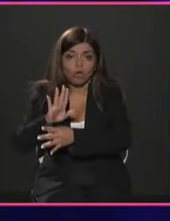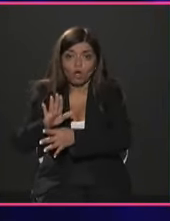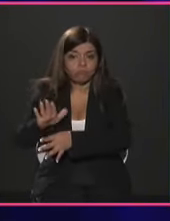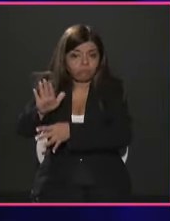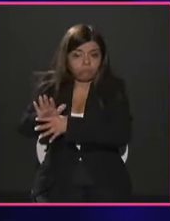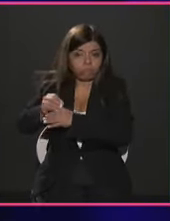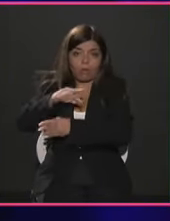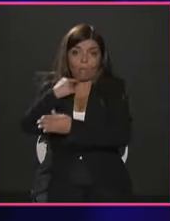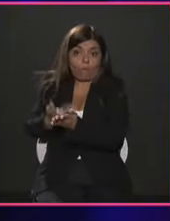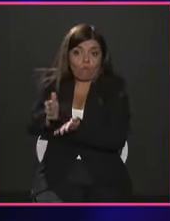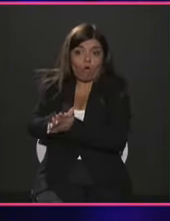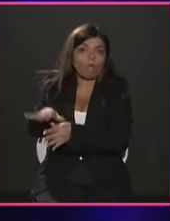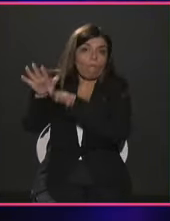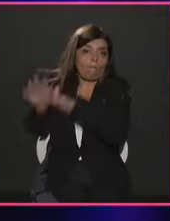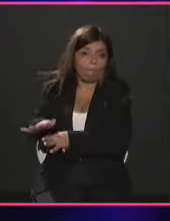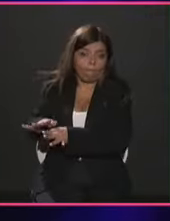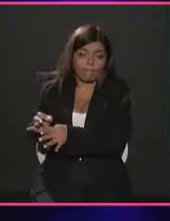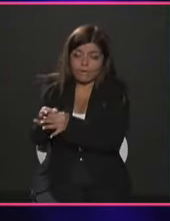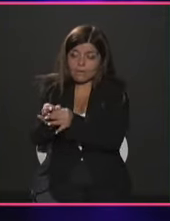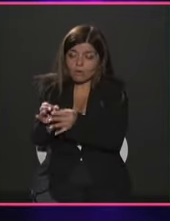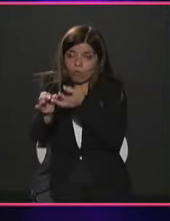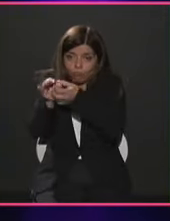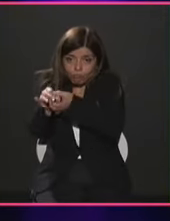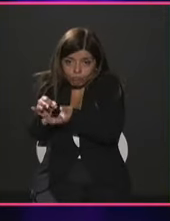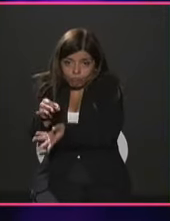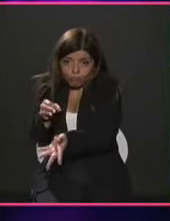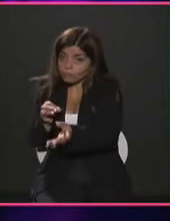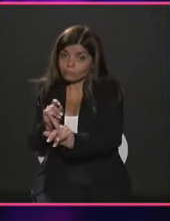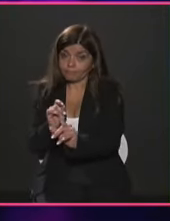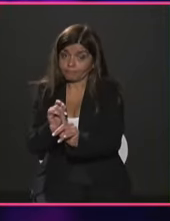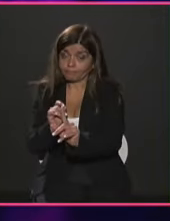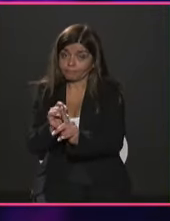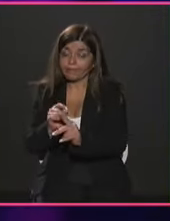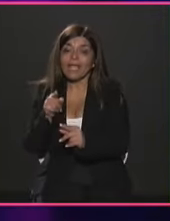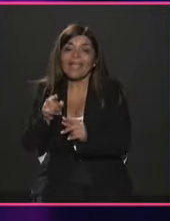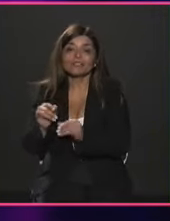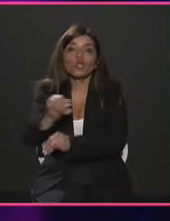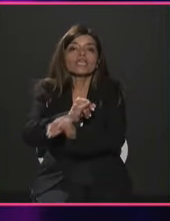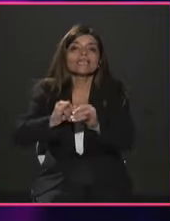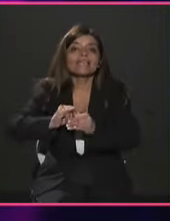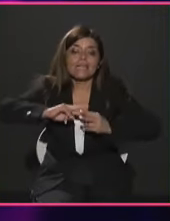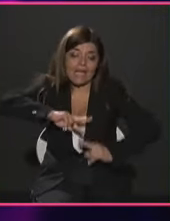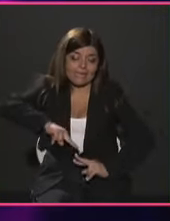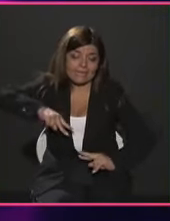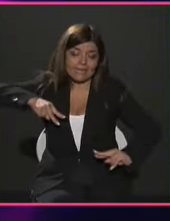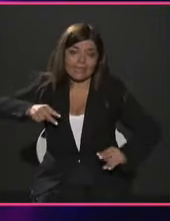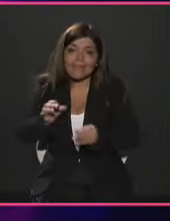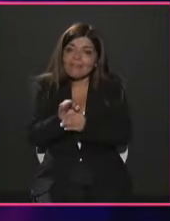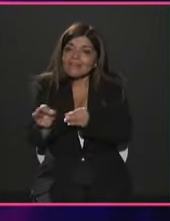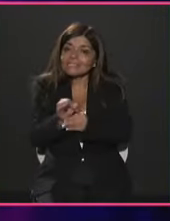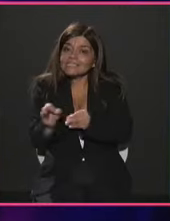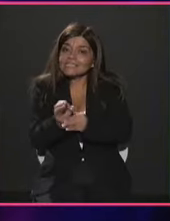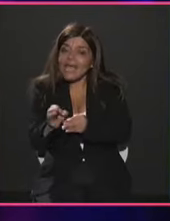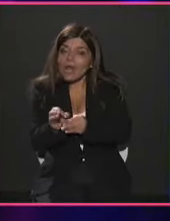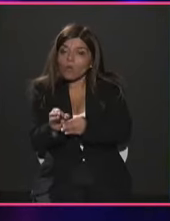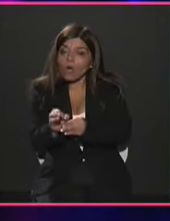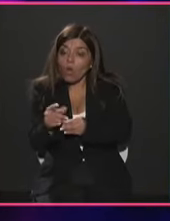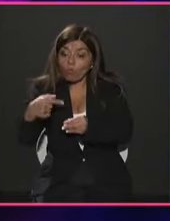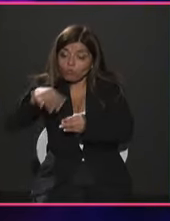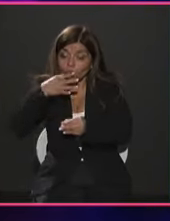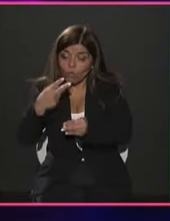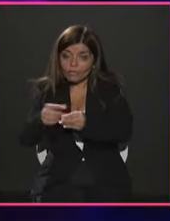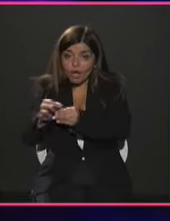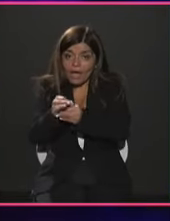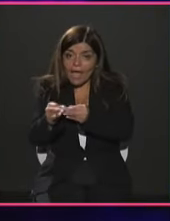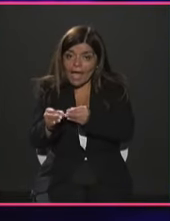controversial de hecho eso es la ingeniería genética de células somáticas cuando nosotros alteramos las células somáticos las